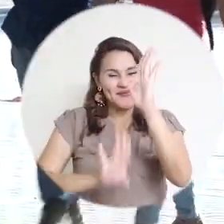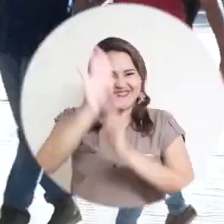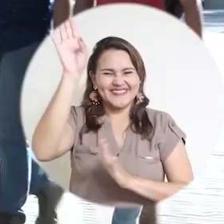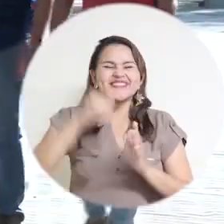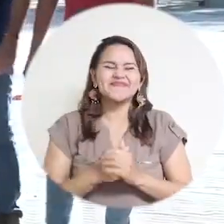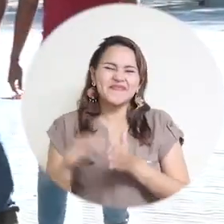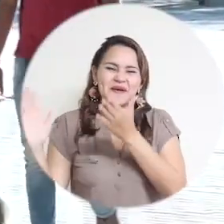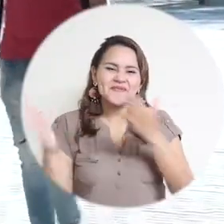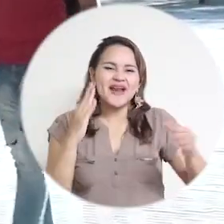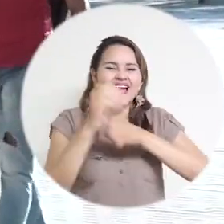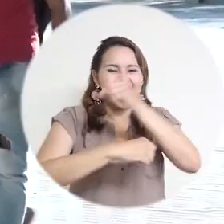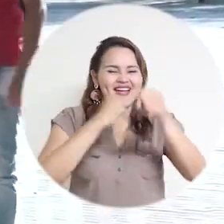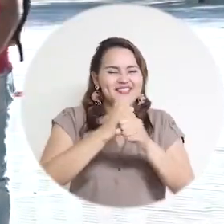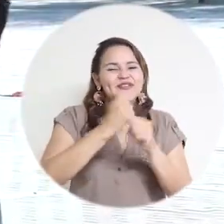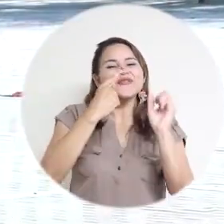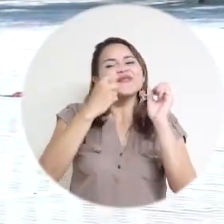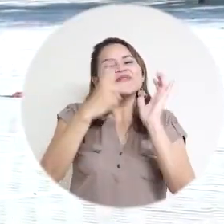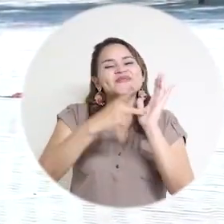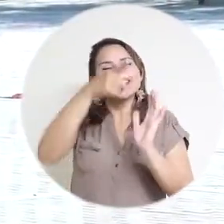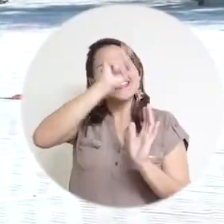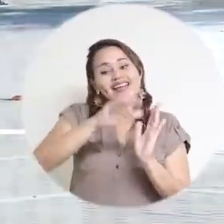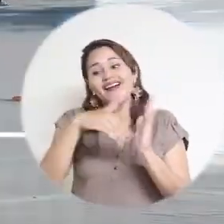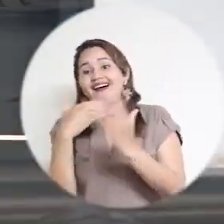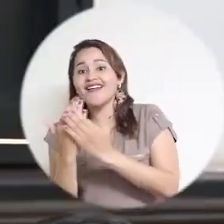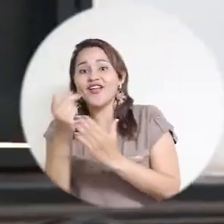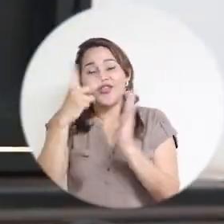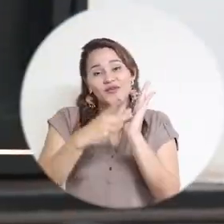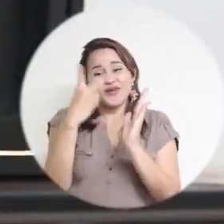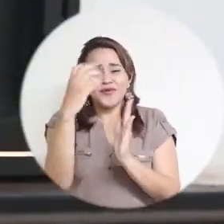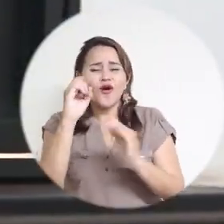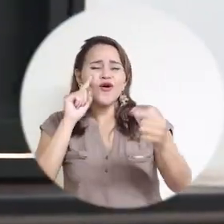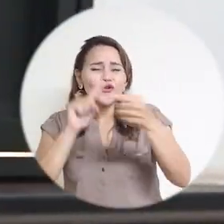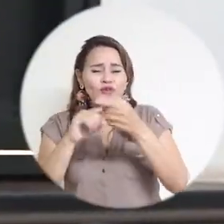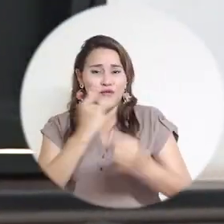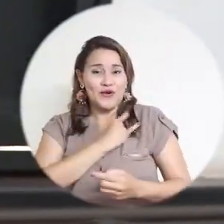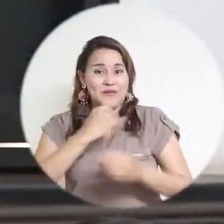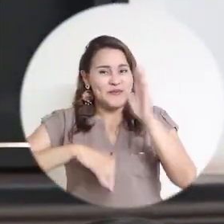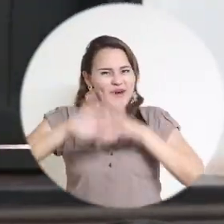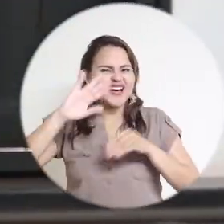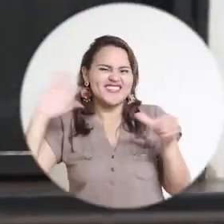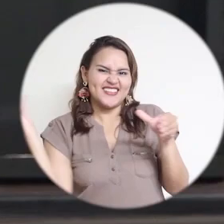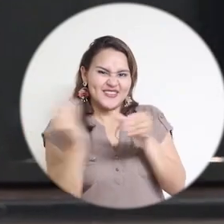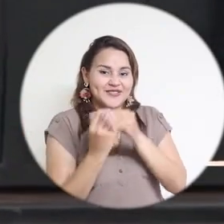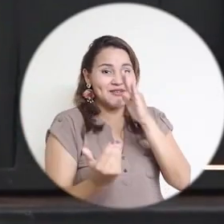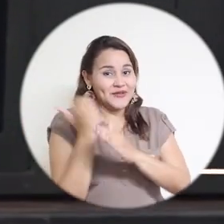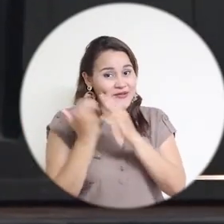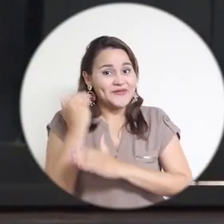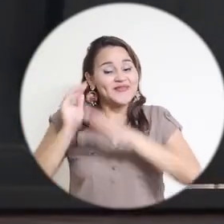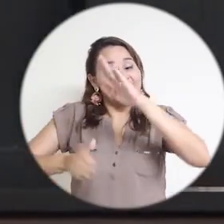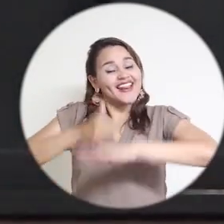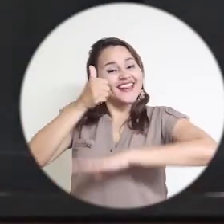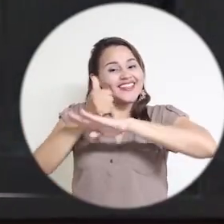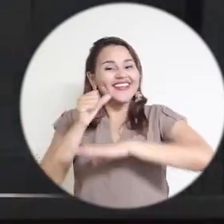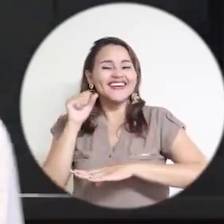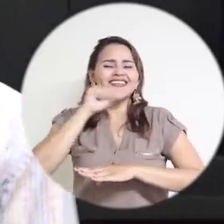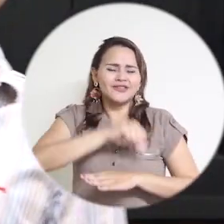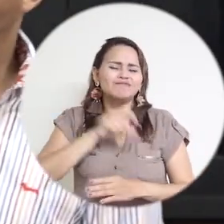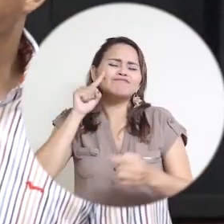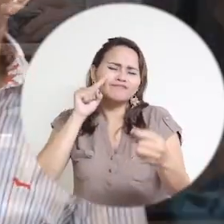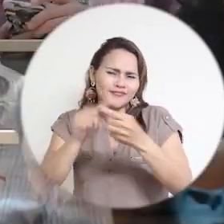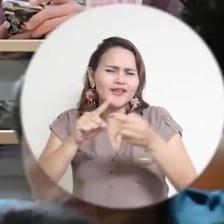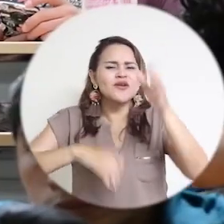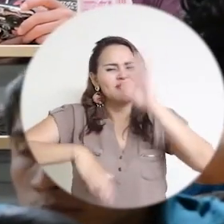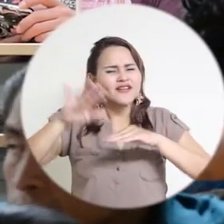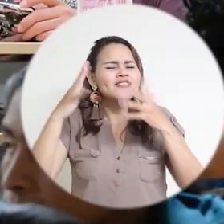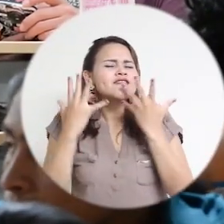el Plan de Gobierno 2016-2020 por una universidad más incluyente e innovadora del Dr. Pablo Vera Salazar, tiene como objetivo